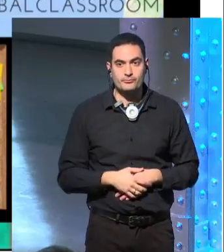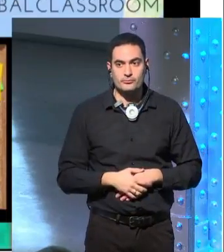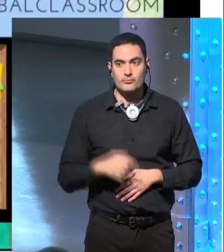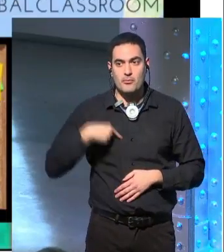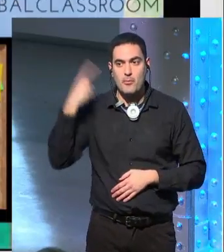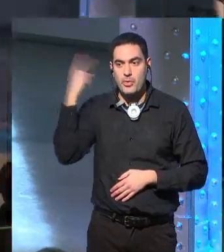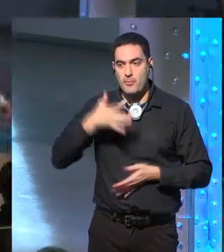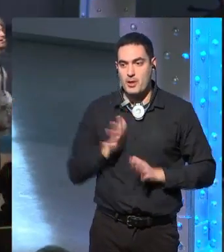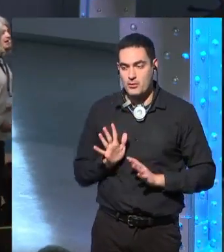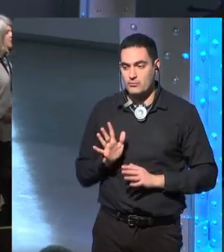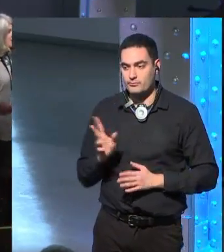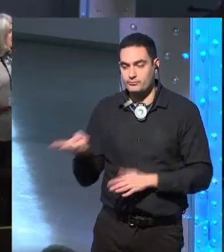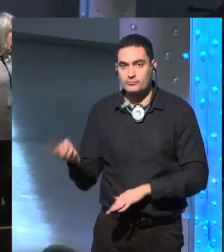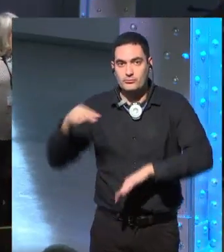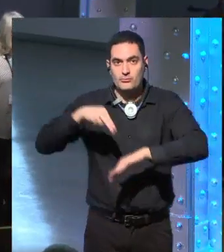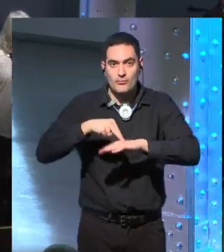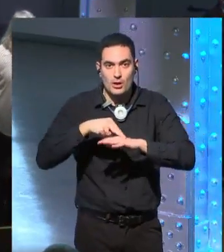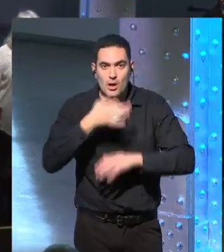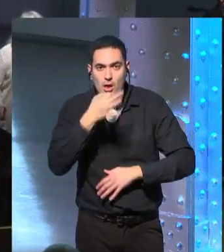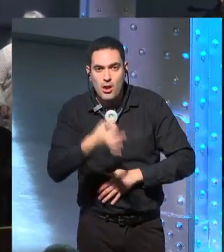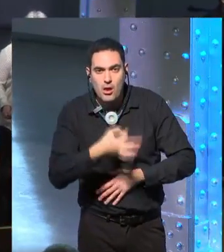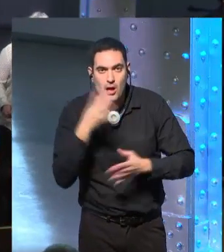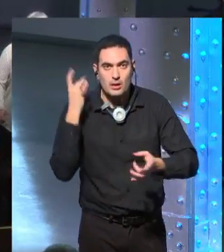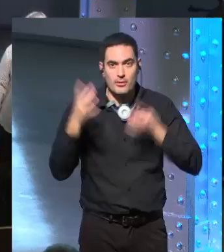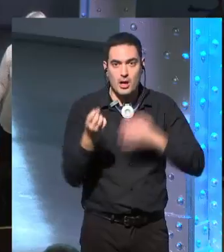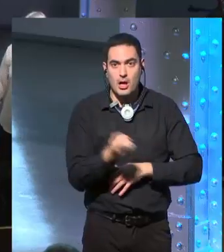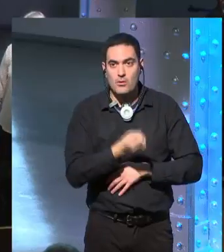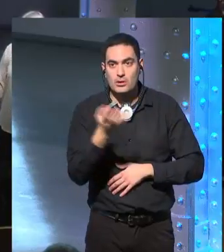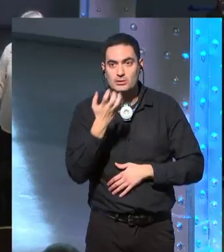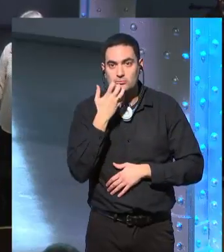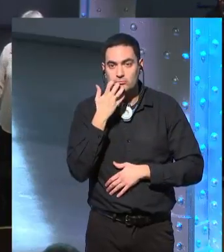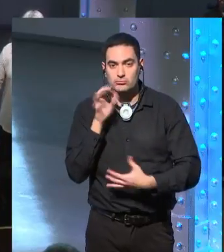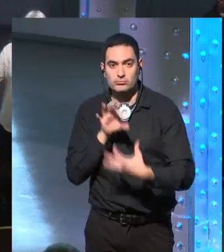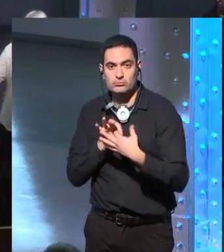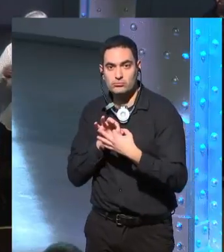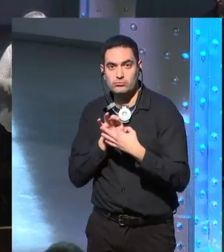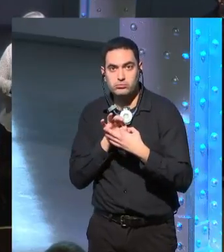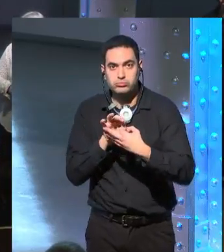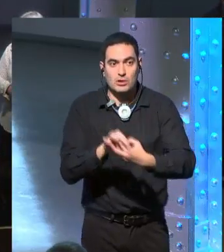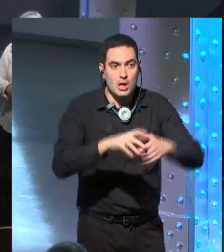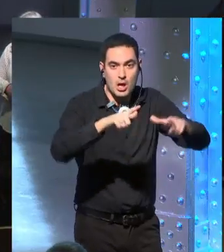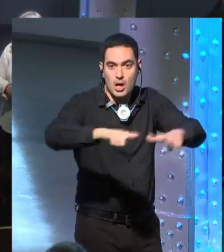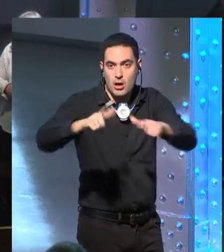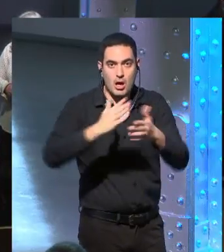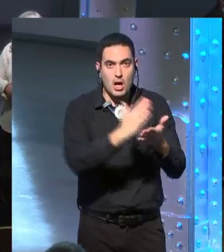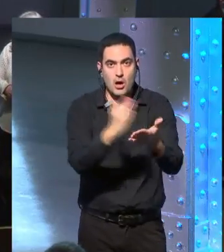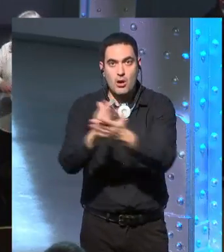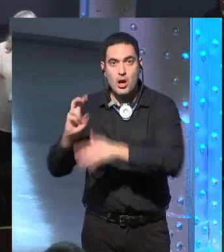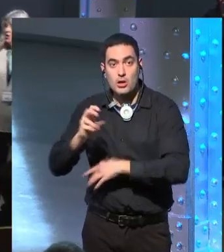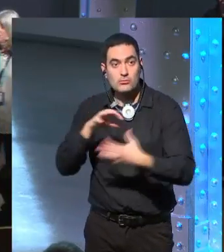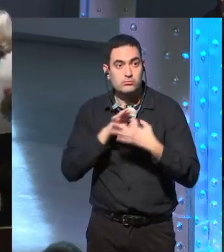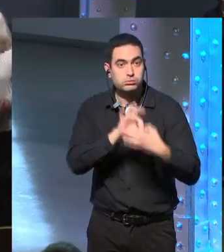Sé que mi hijo va a hablar también de algunas de las actividades. Si consigues conectar con otras aulas, bueno, él os